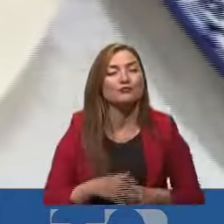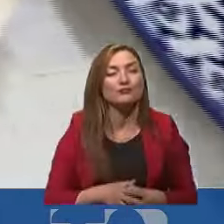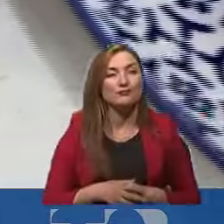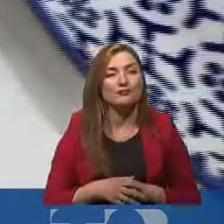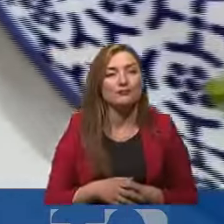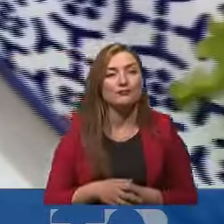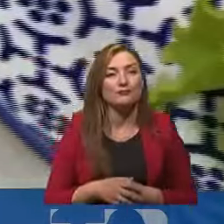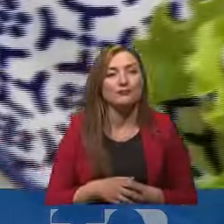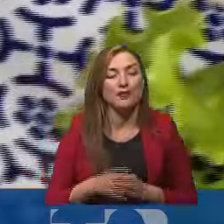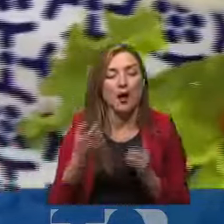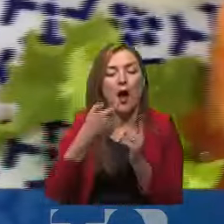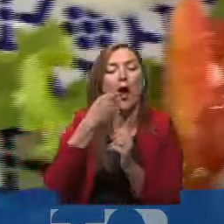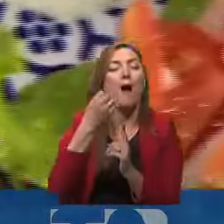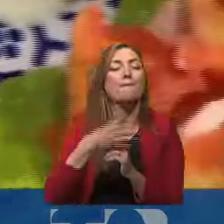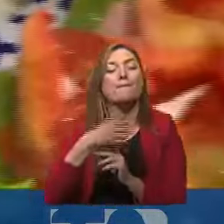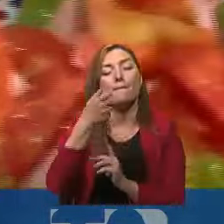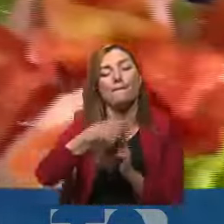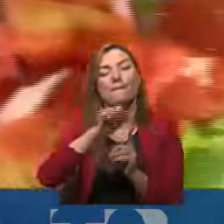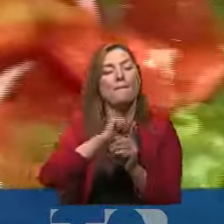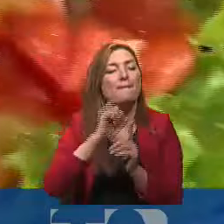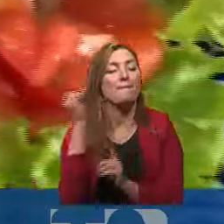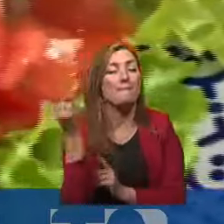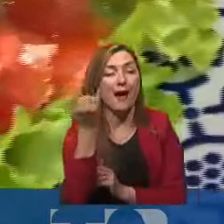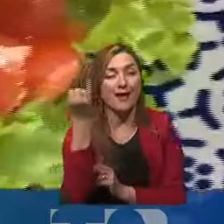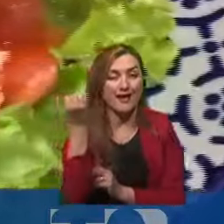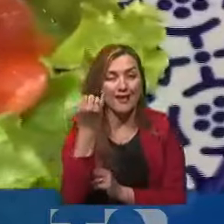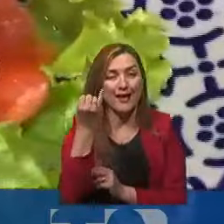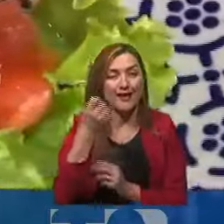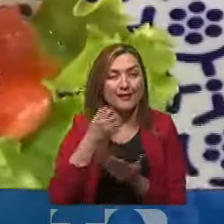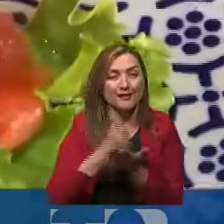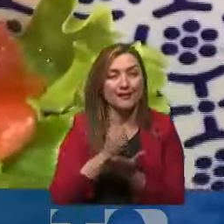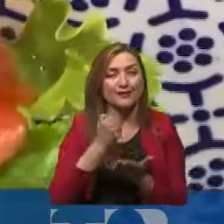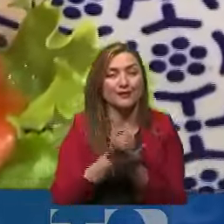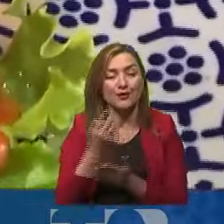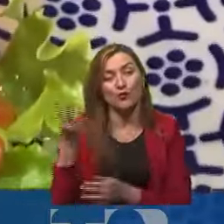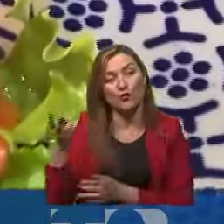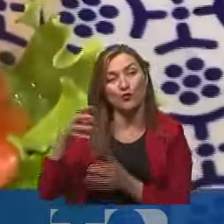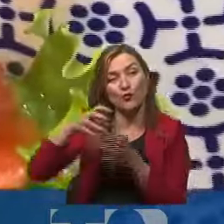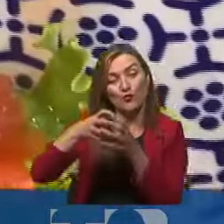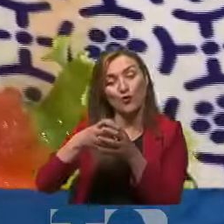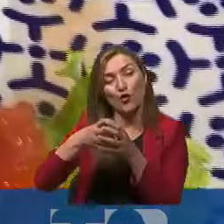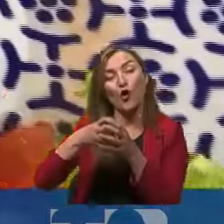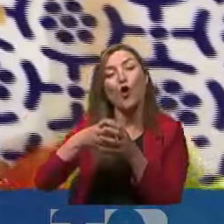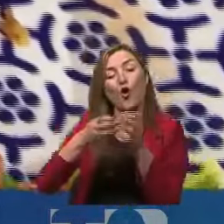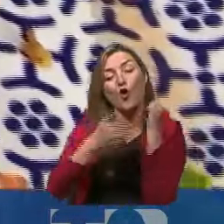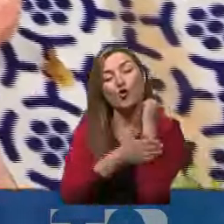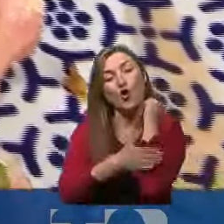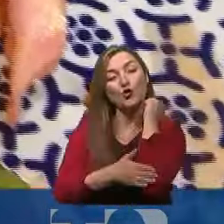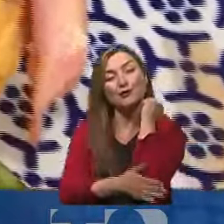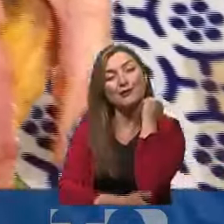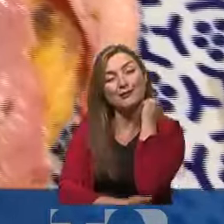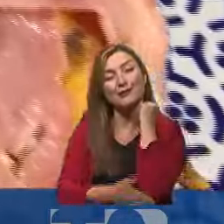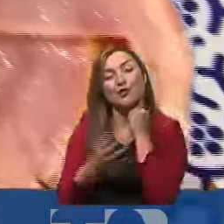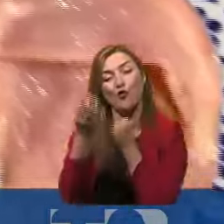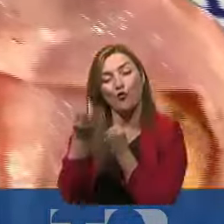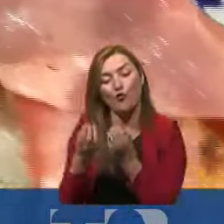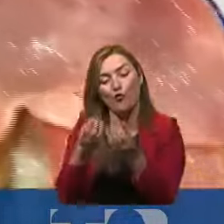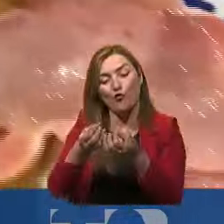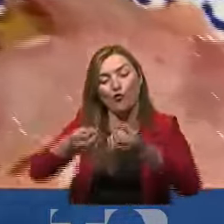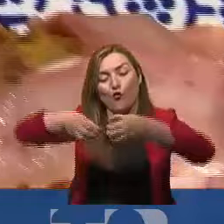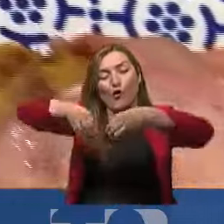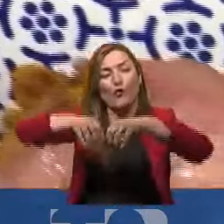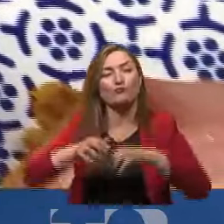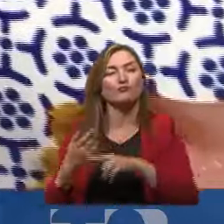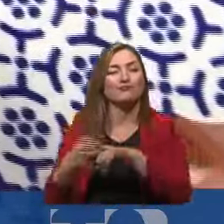jugoso, el bolón montado que se llama, que es con huevo y carne, el bolón con tocino, tenemos muchas variedades de